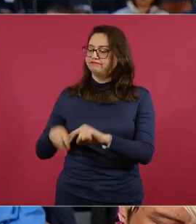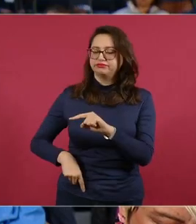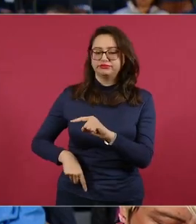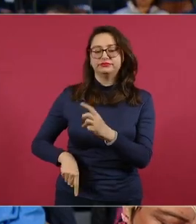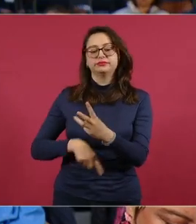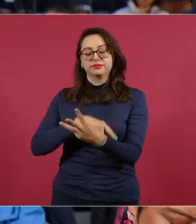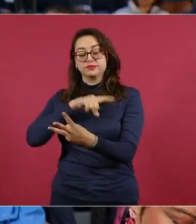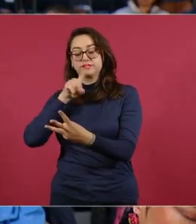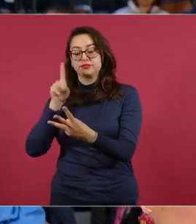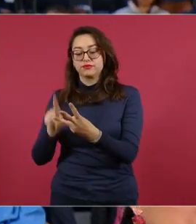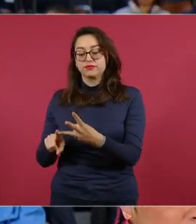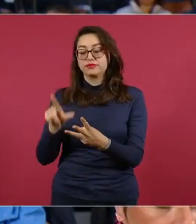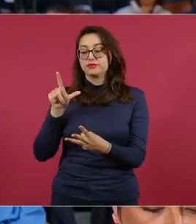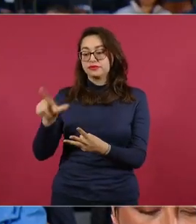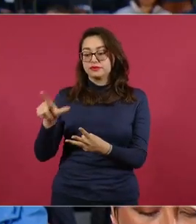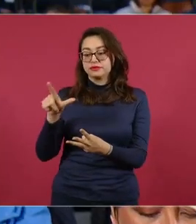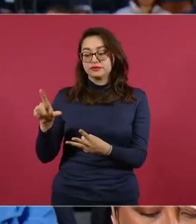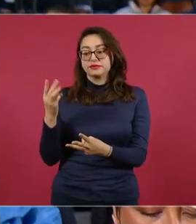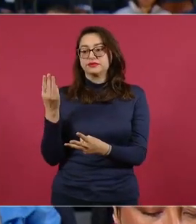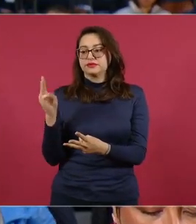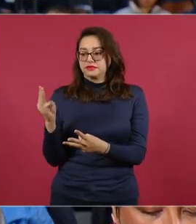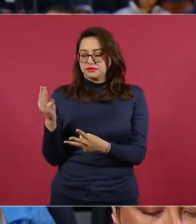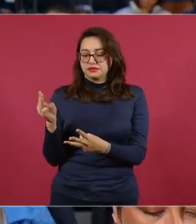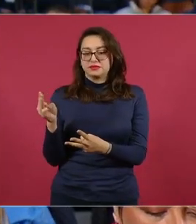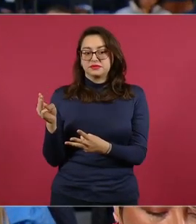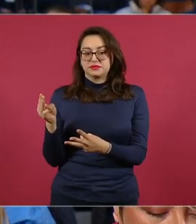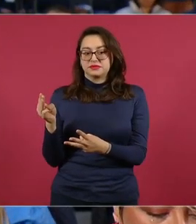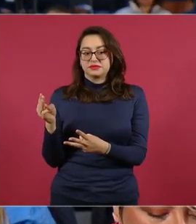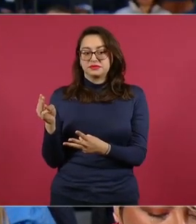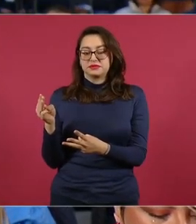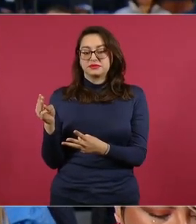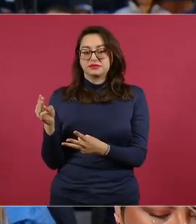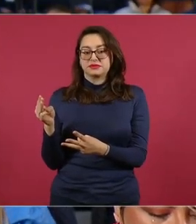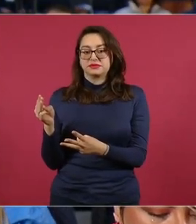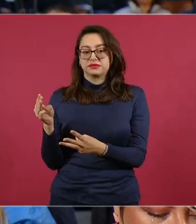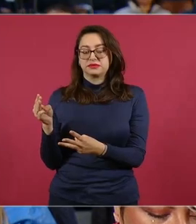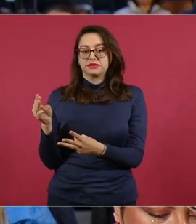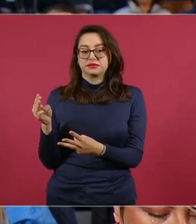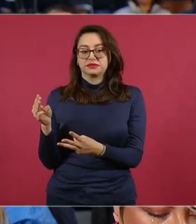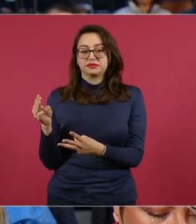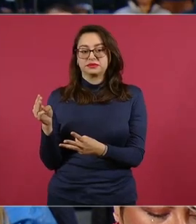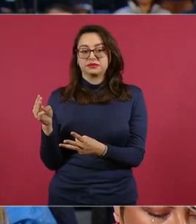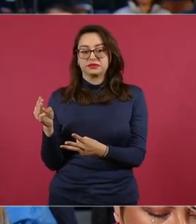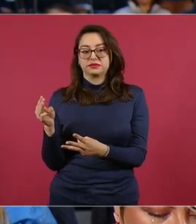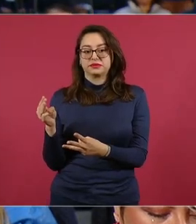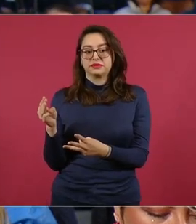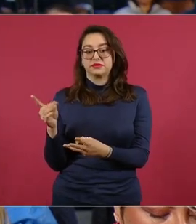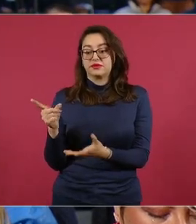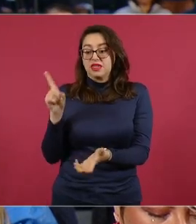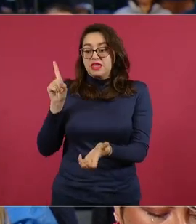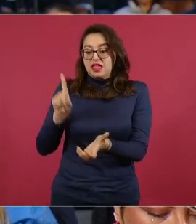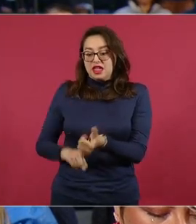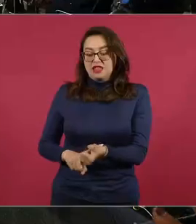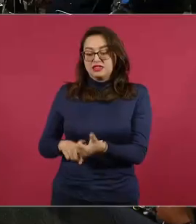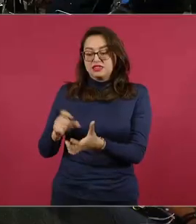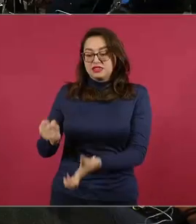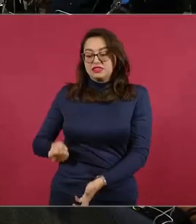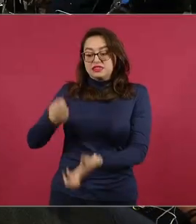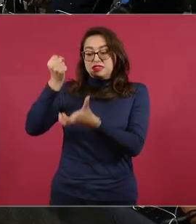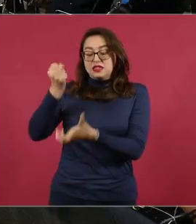par, me llamó la atención esta, que es la eliminación de las partidas secretas en el presupuesto de